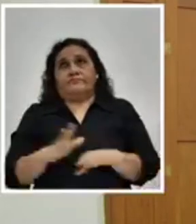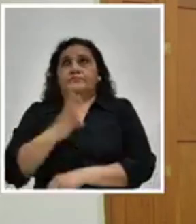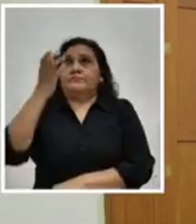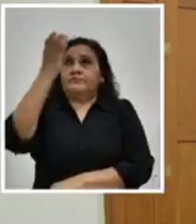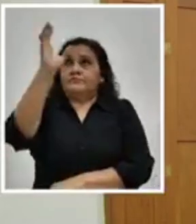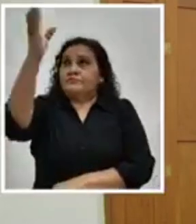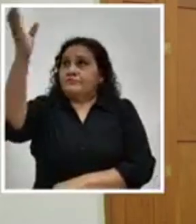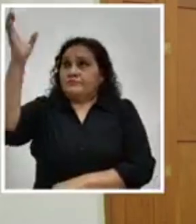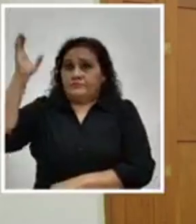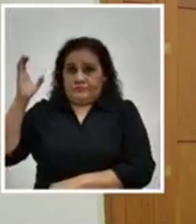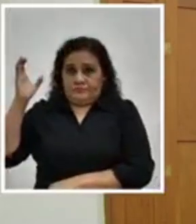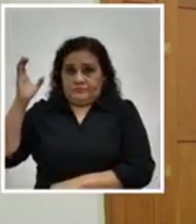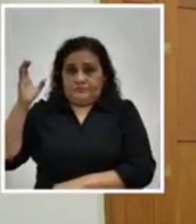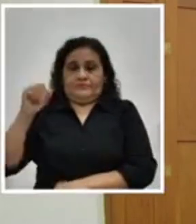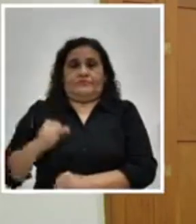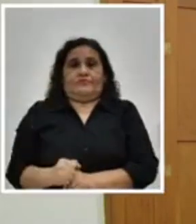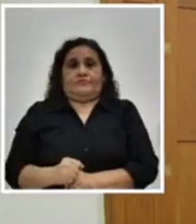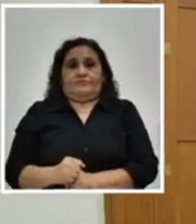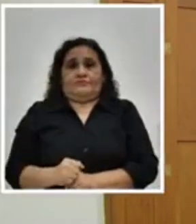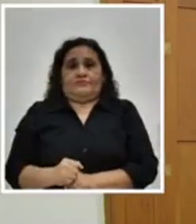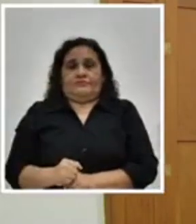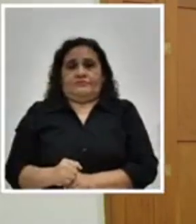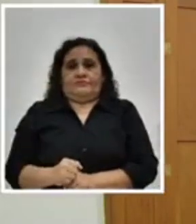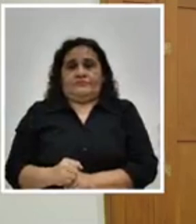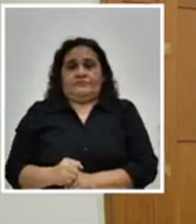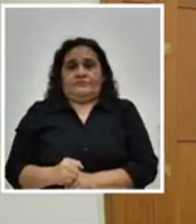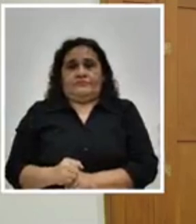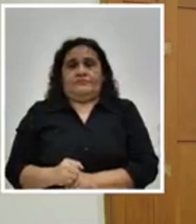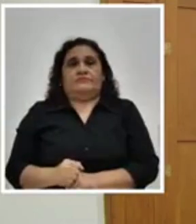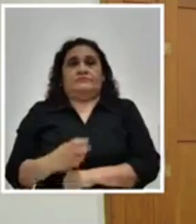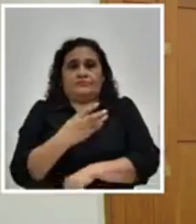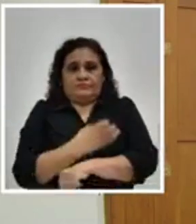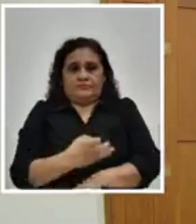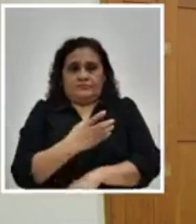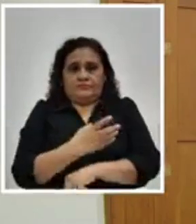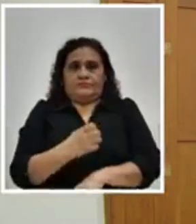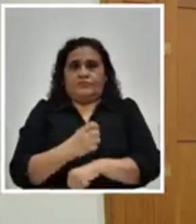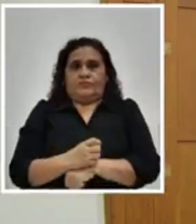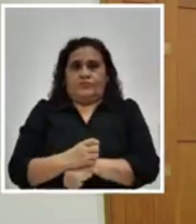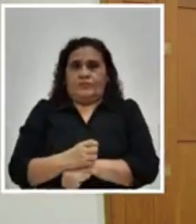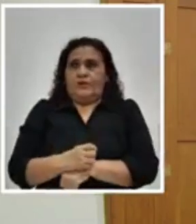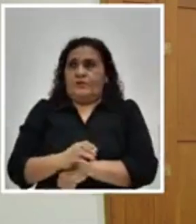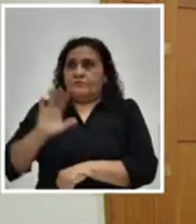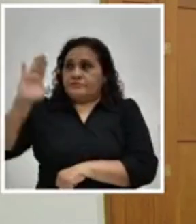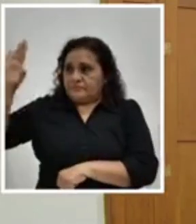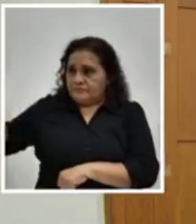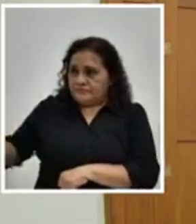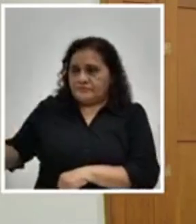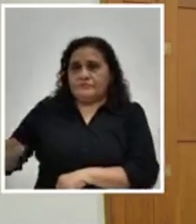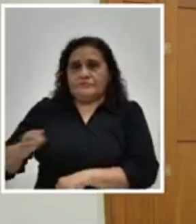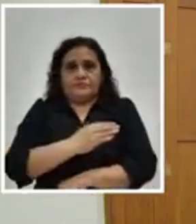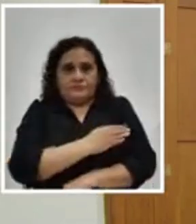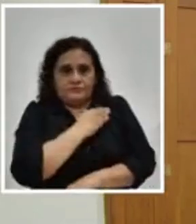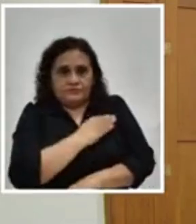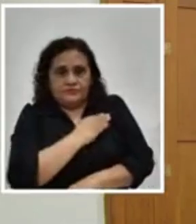campo y en todas sus gradas, resane de gradas, baños y fachadas, mallas de